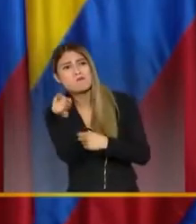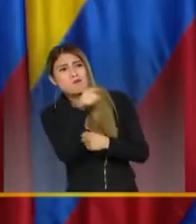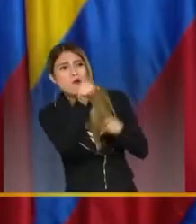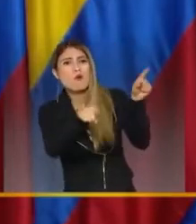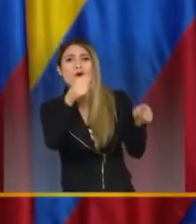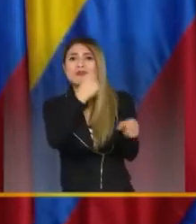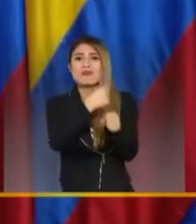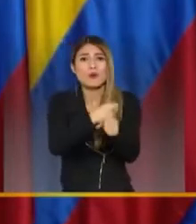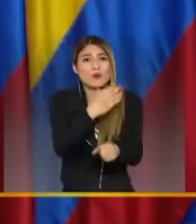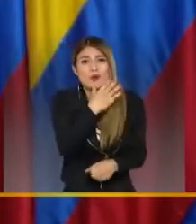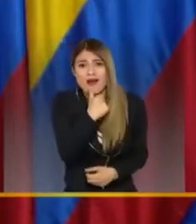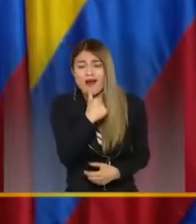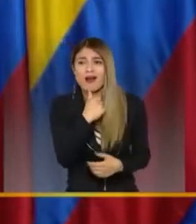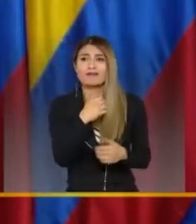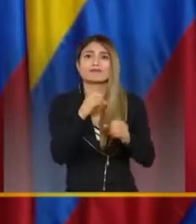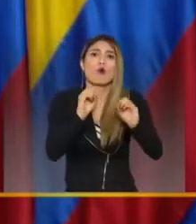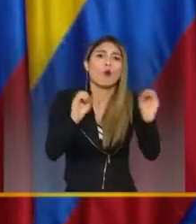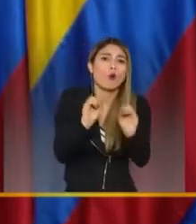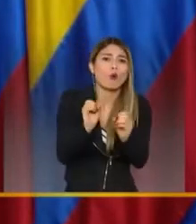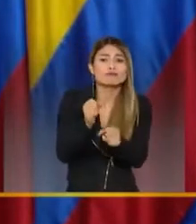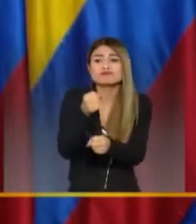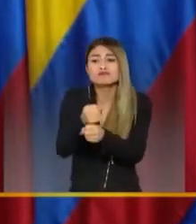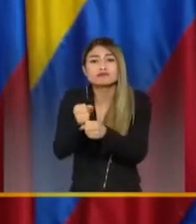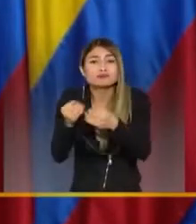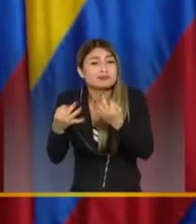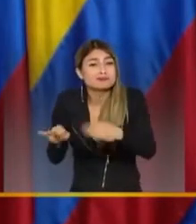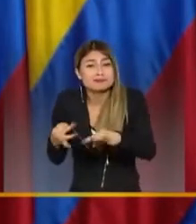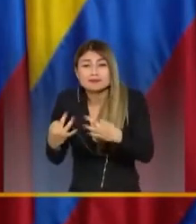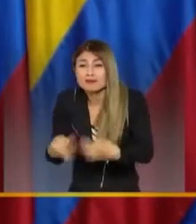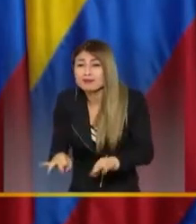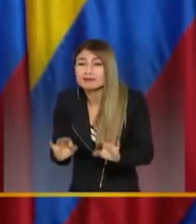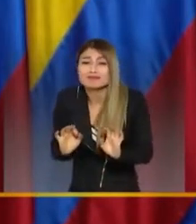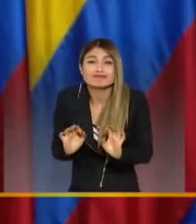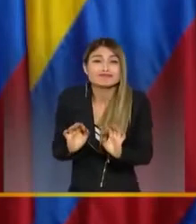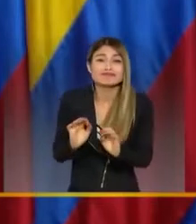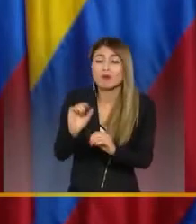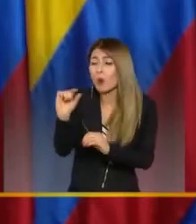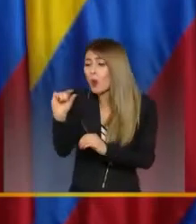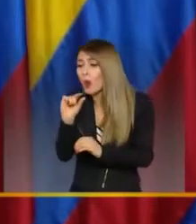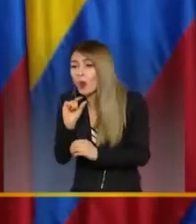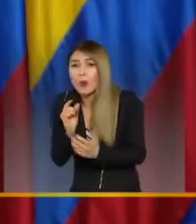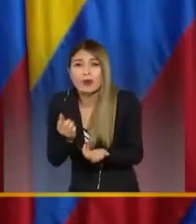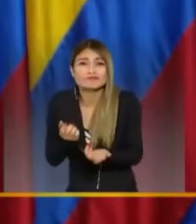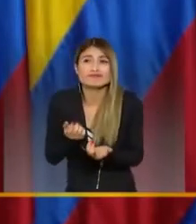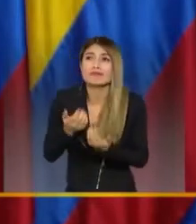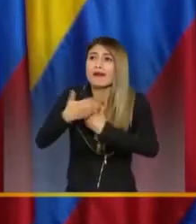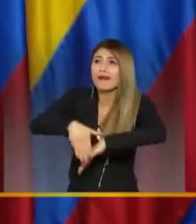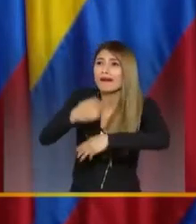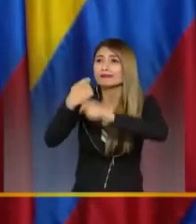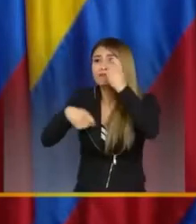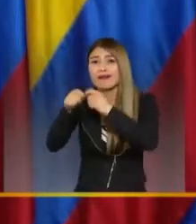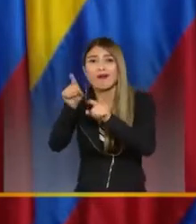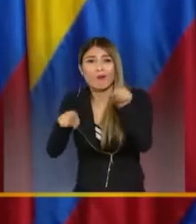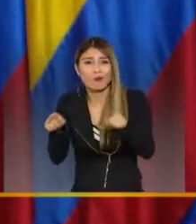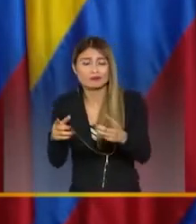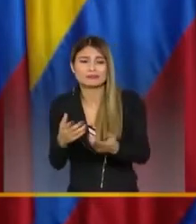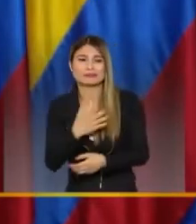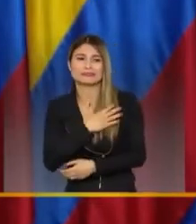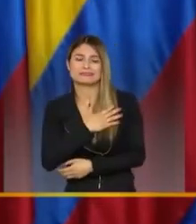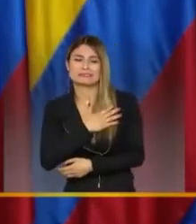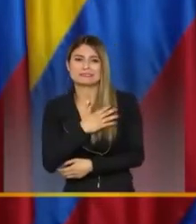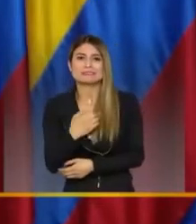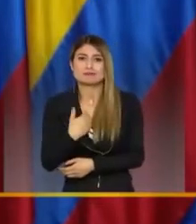empleo o que solo cuentan con un trabajo precario o informal. Por eso, desde el principio de mi gobierno, hace ya casi